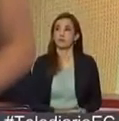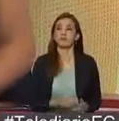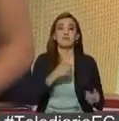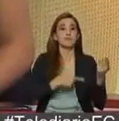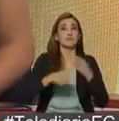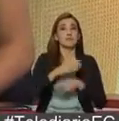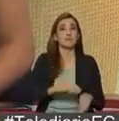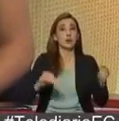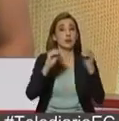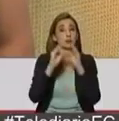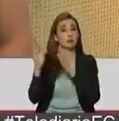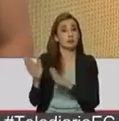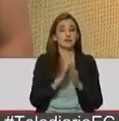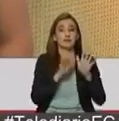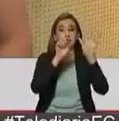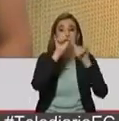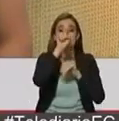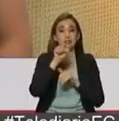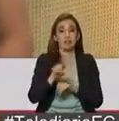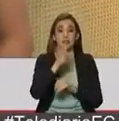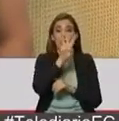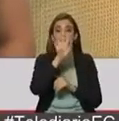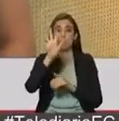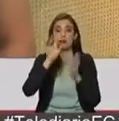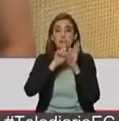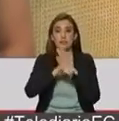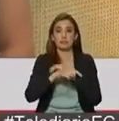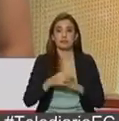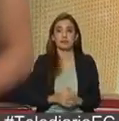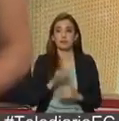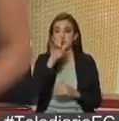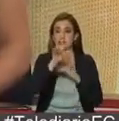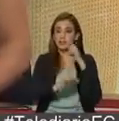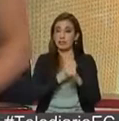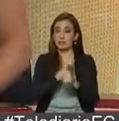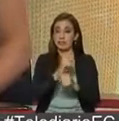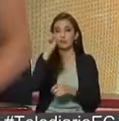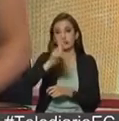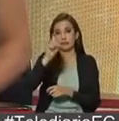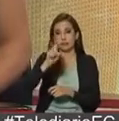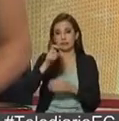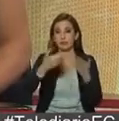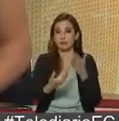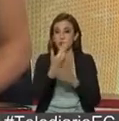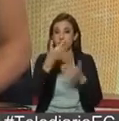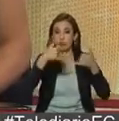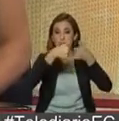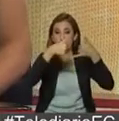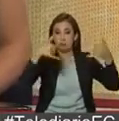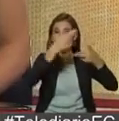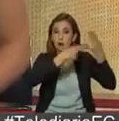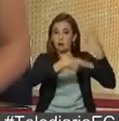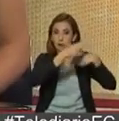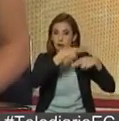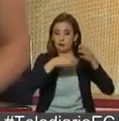volvemos, amigos. Son las 6 de la mañana con 45 minutos. 3 años es el tiempo que necesita un emprendimiento para ser sostenible. Los